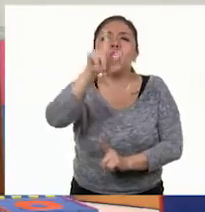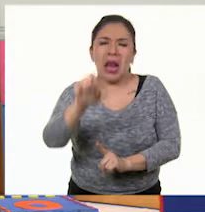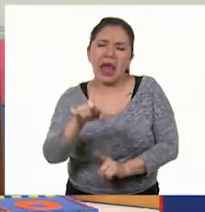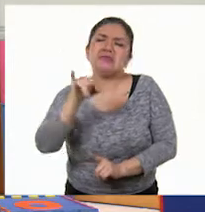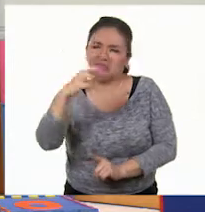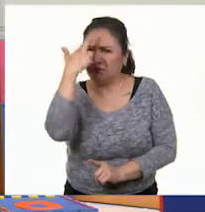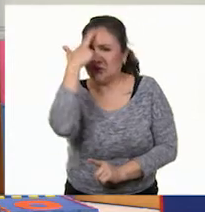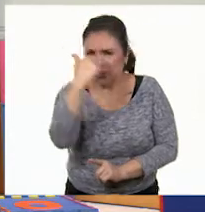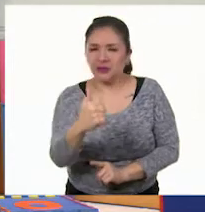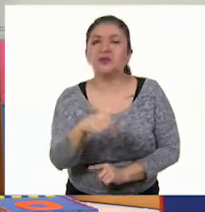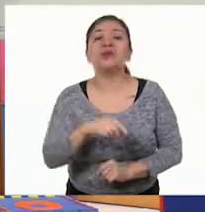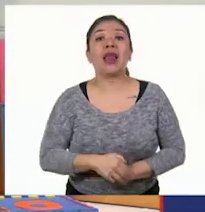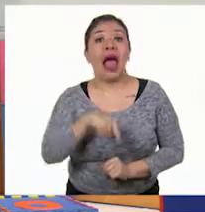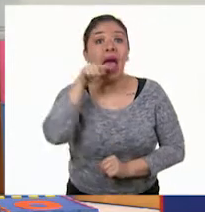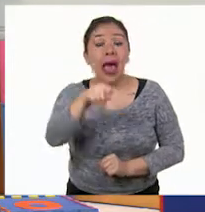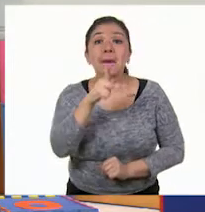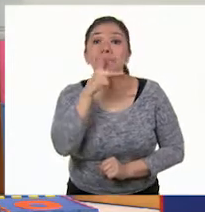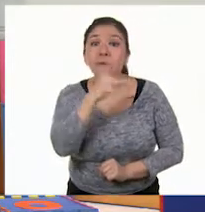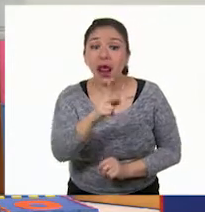Újule. Y újule